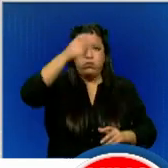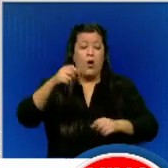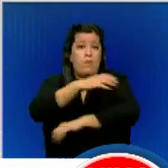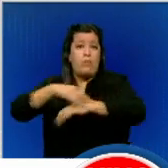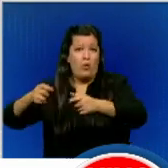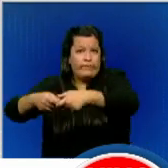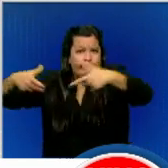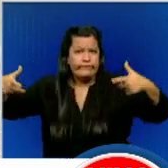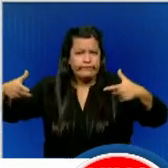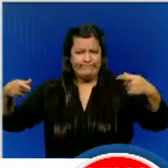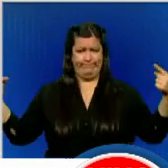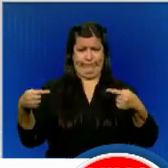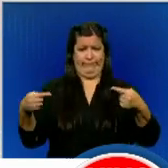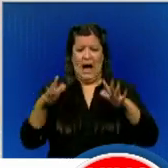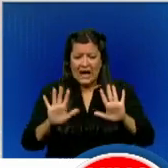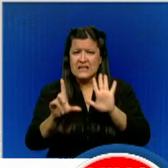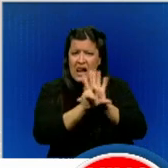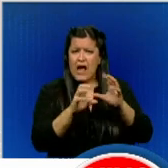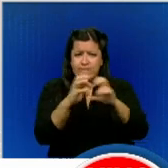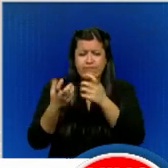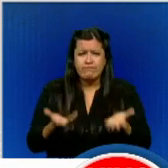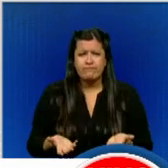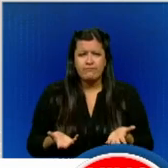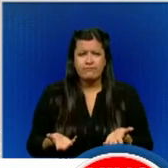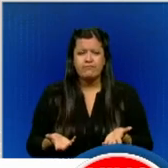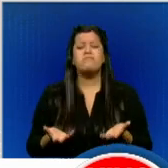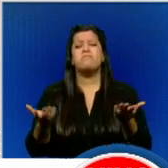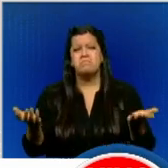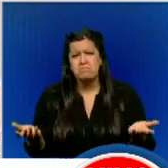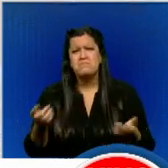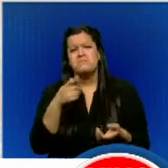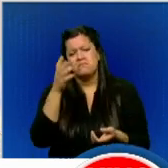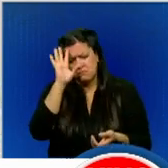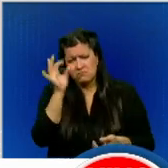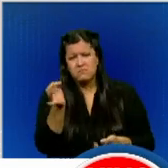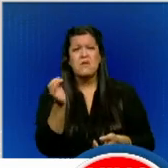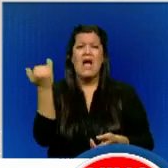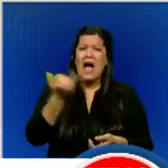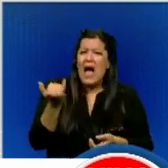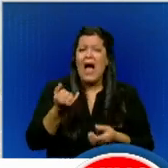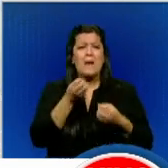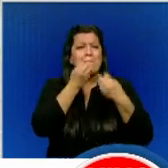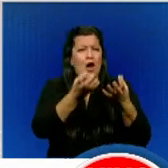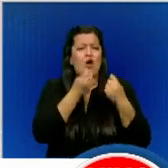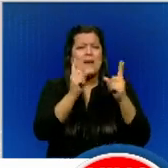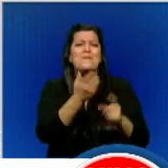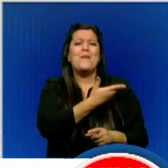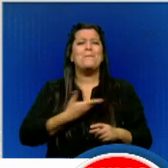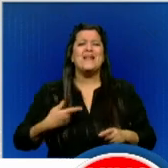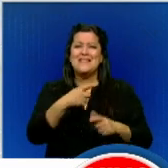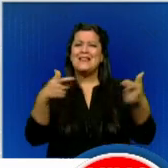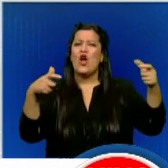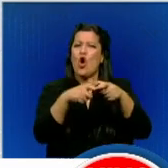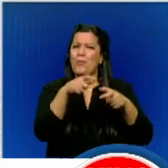esta ley que si bien ha habido mejora en lo que dijo el presidente de la